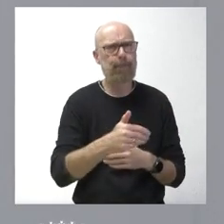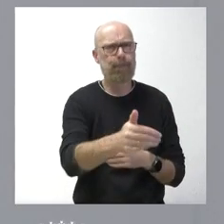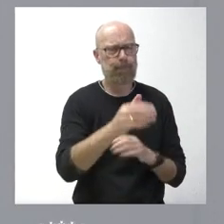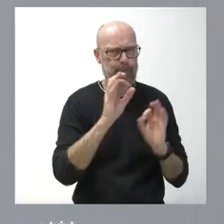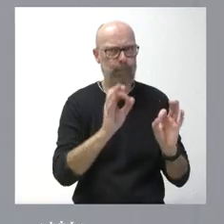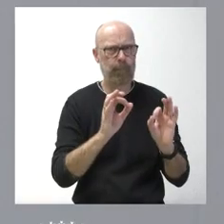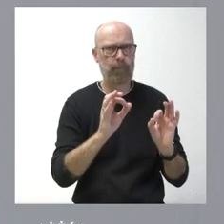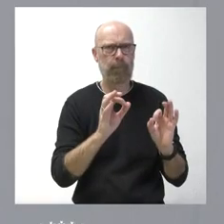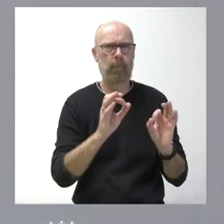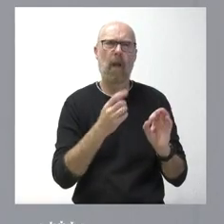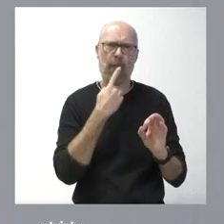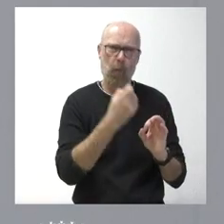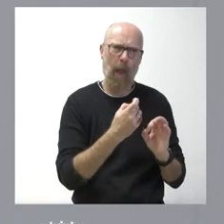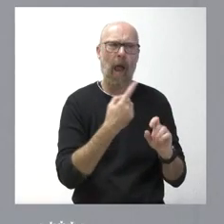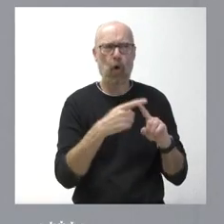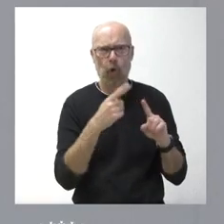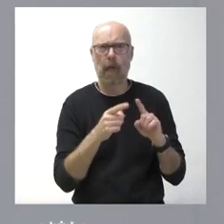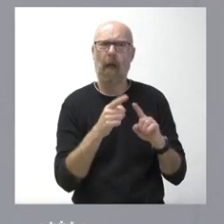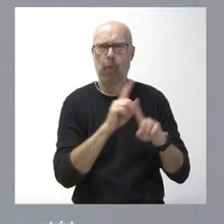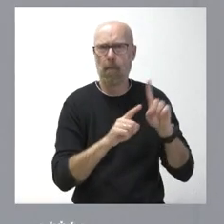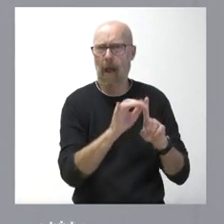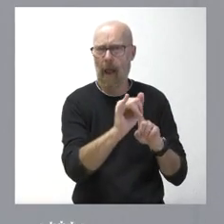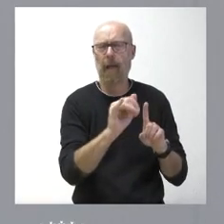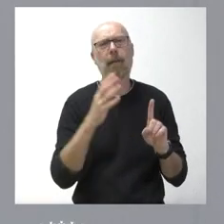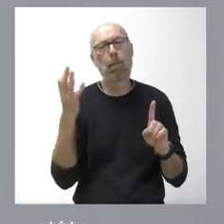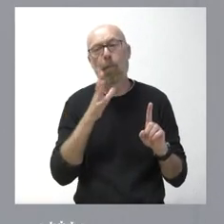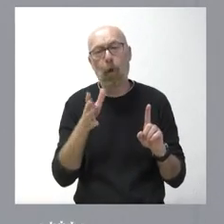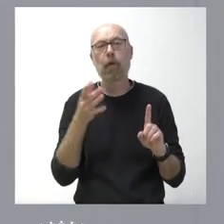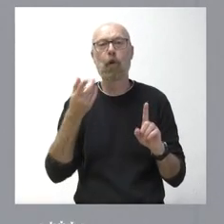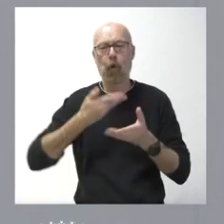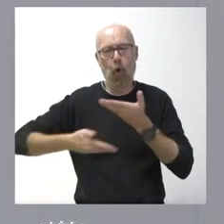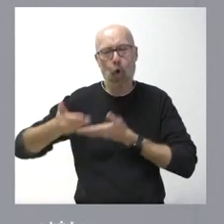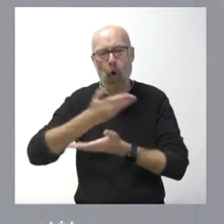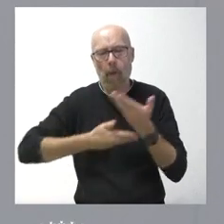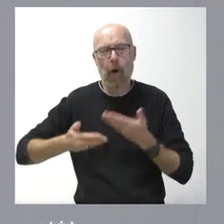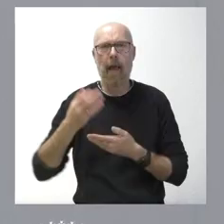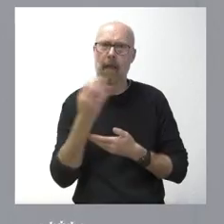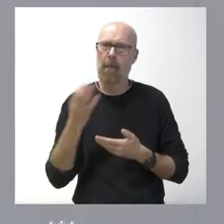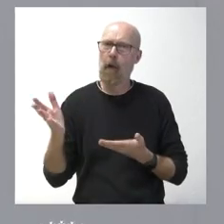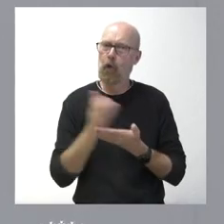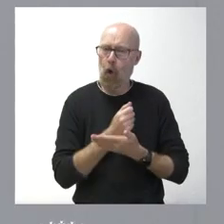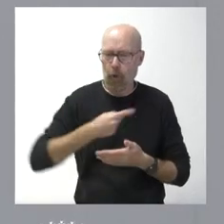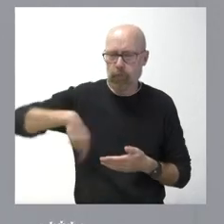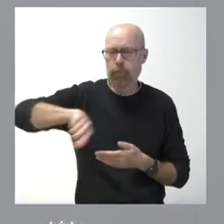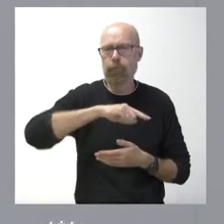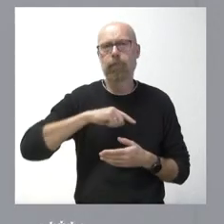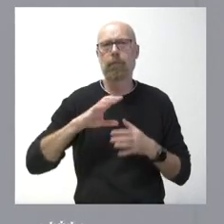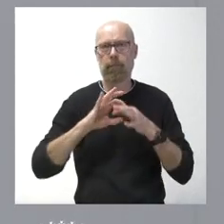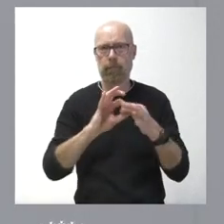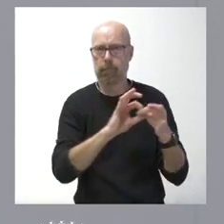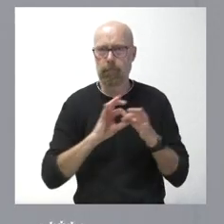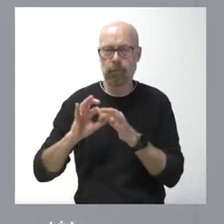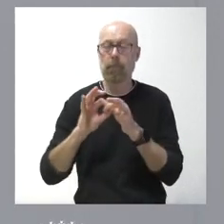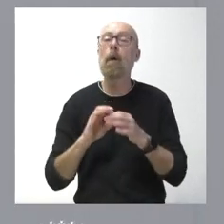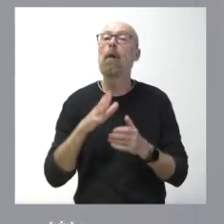exento de dificultades y tenemos que colaborar muy intensamente todo el sector productivo vinculado al automóvil eh